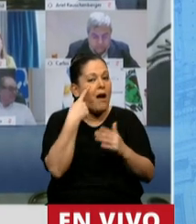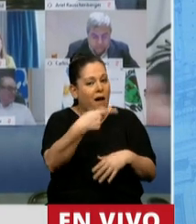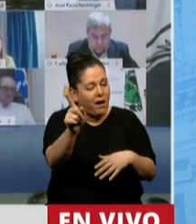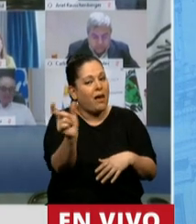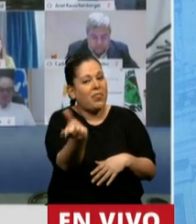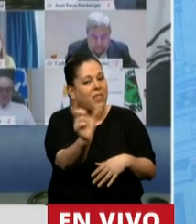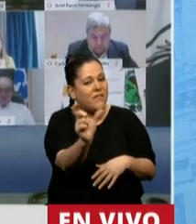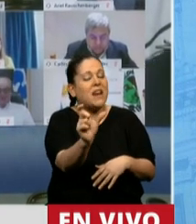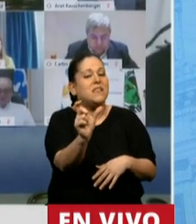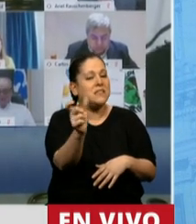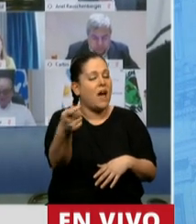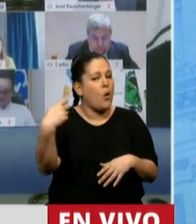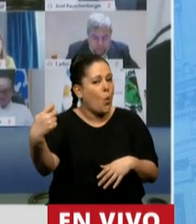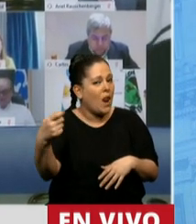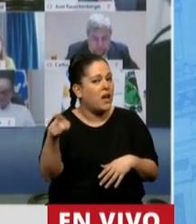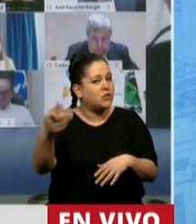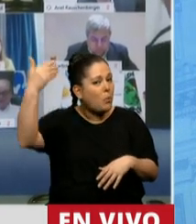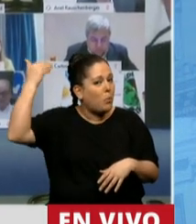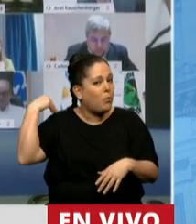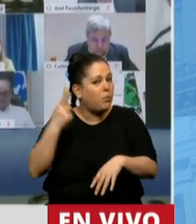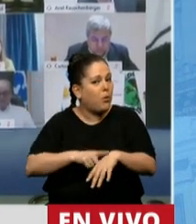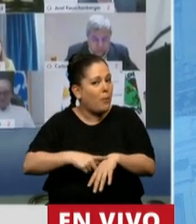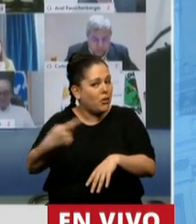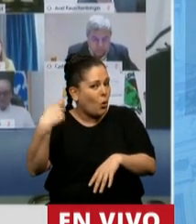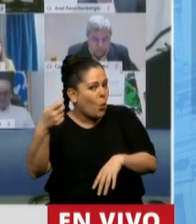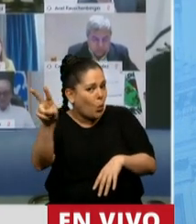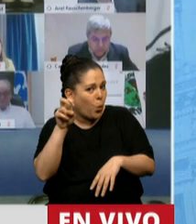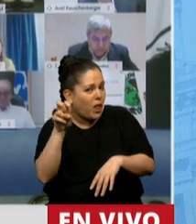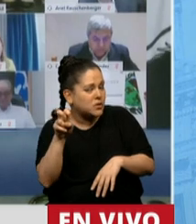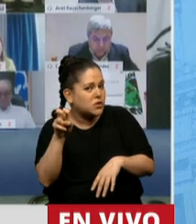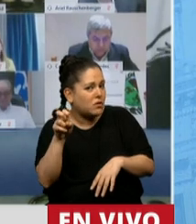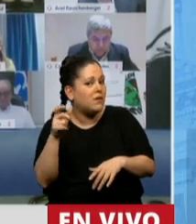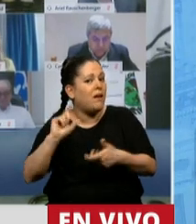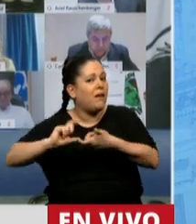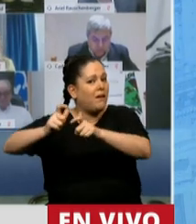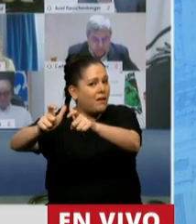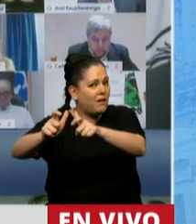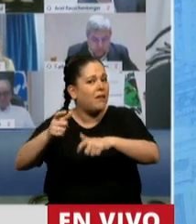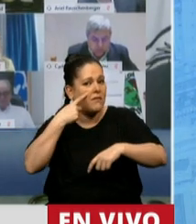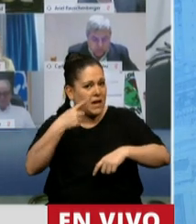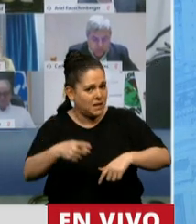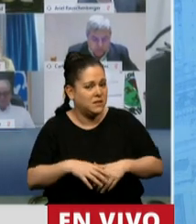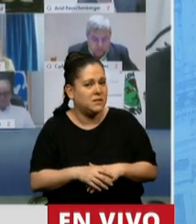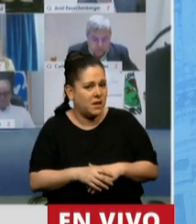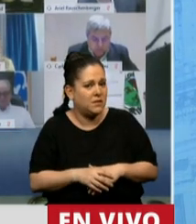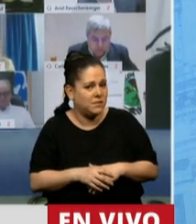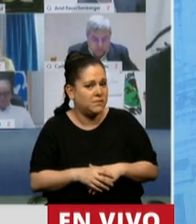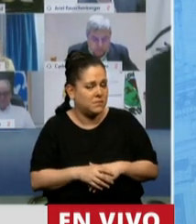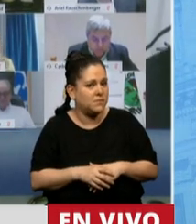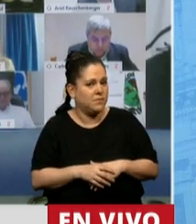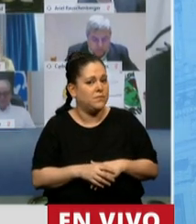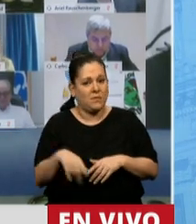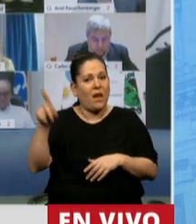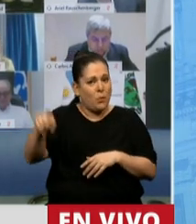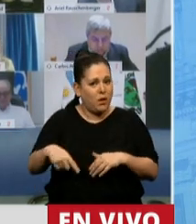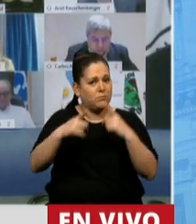haberes jubilatorios que cobraban en aquel momento y lo que cobraban a partir de aquella fórmula jubilatoria generó una propuesta una